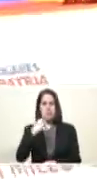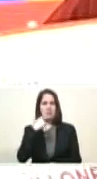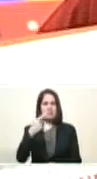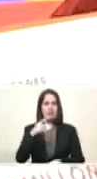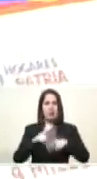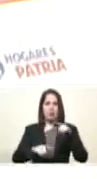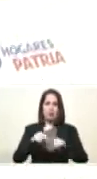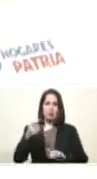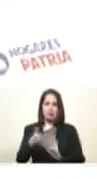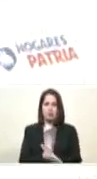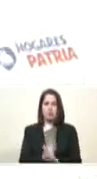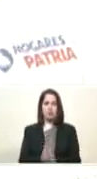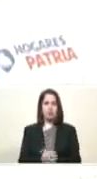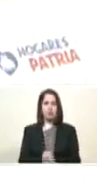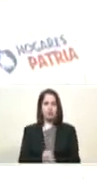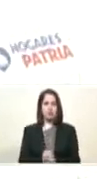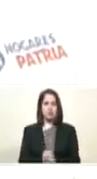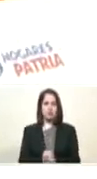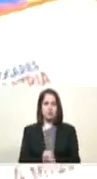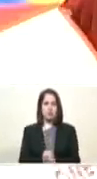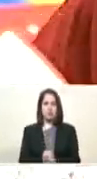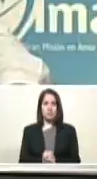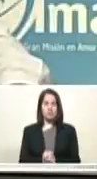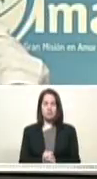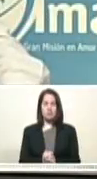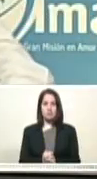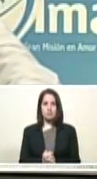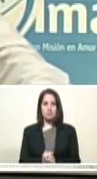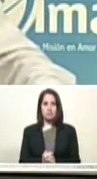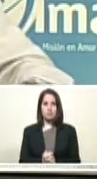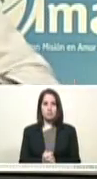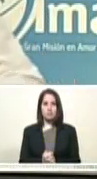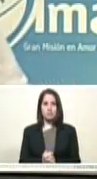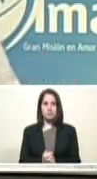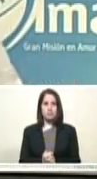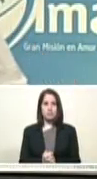¿verdad? Chirinos. ¿Y el Ponce dónde